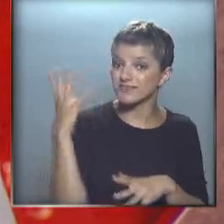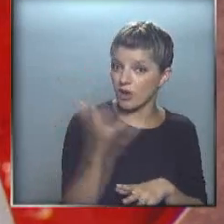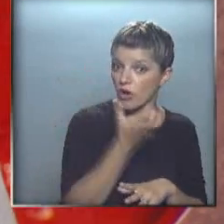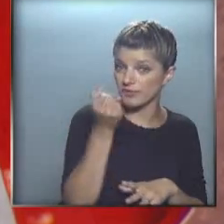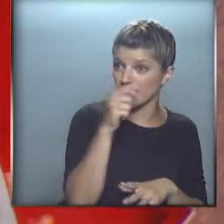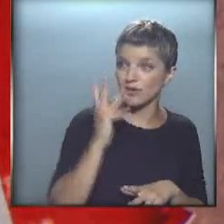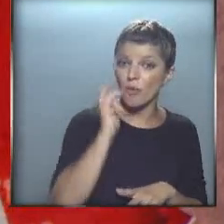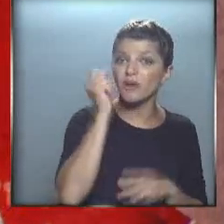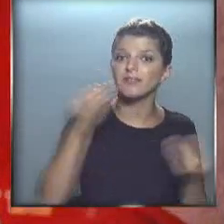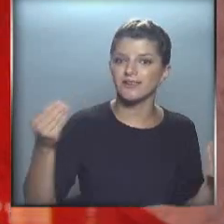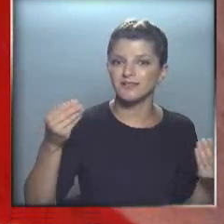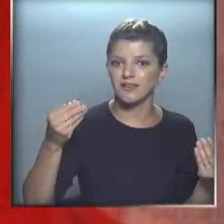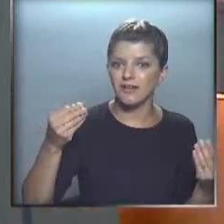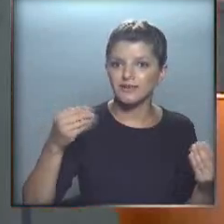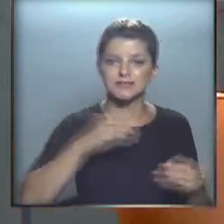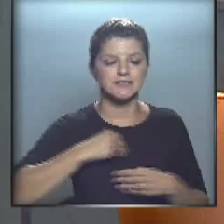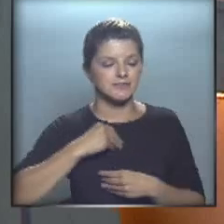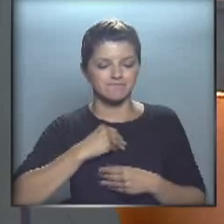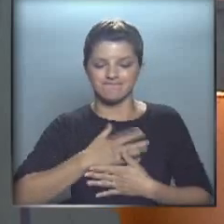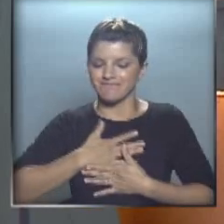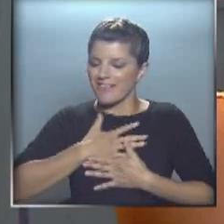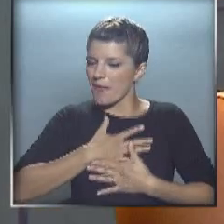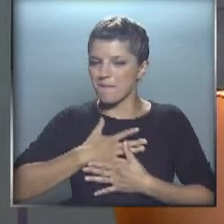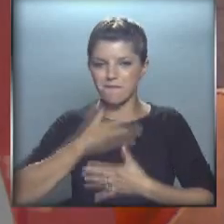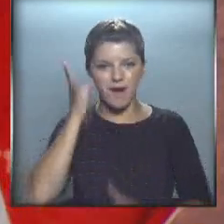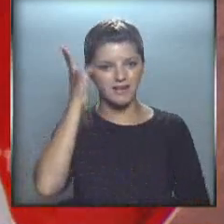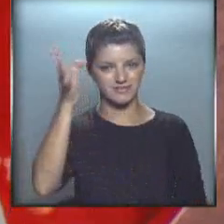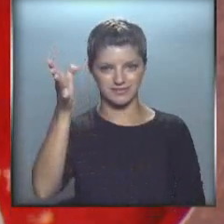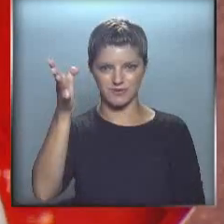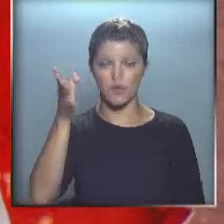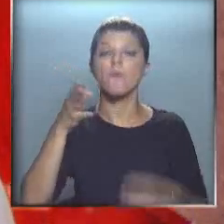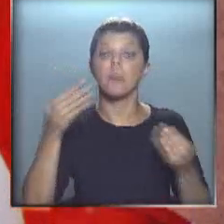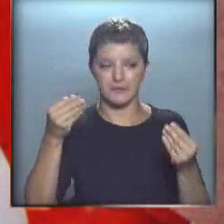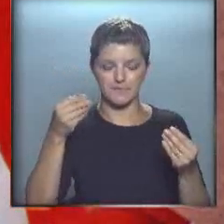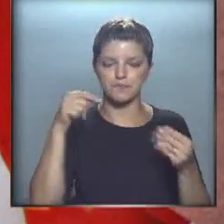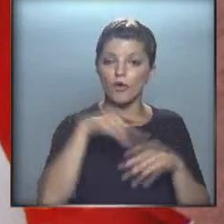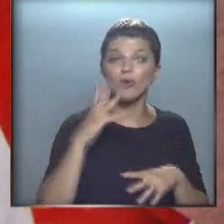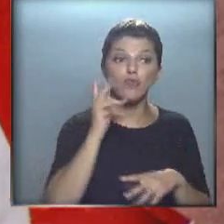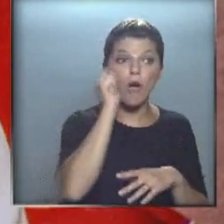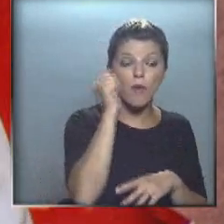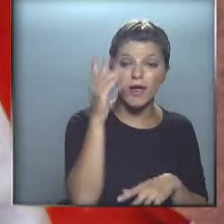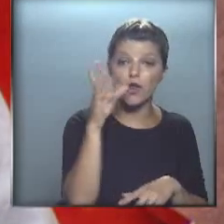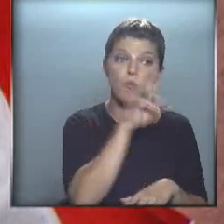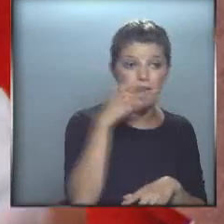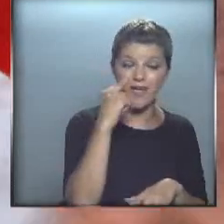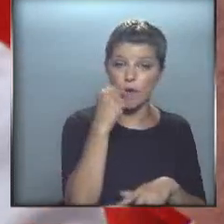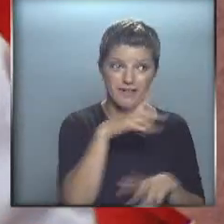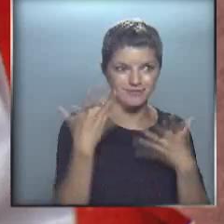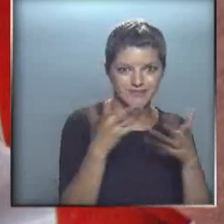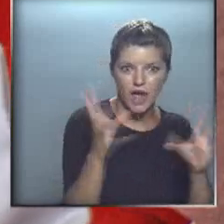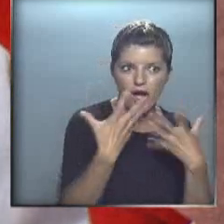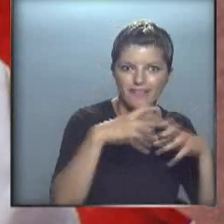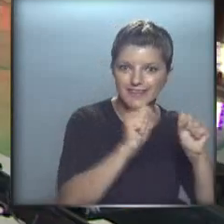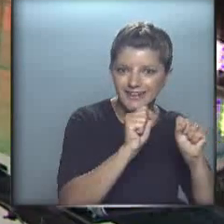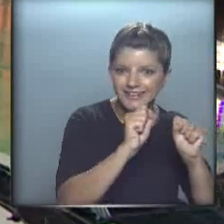abuelos, una alegría enorme. Sí. Sí. Porque al encontrar a mis abuelos, también encontré,